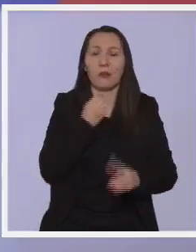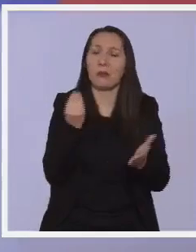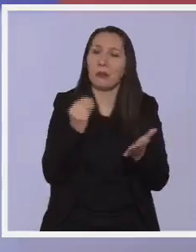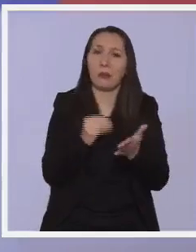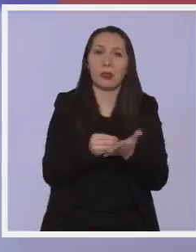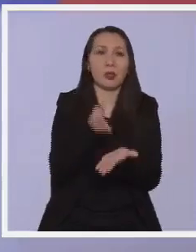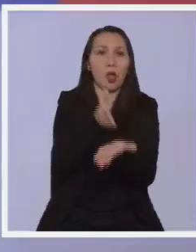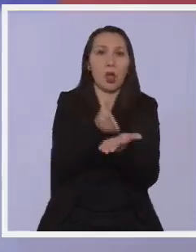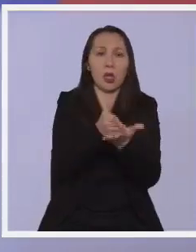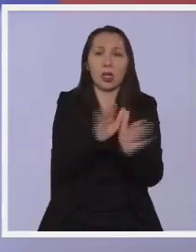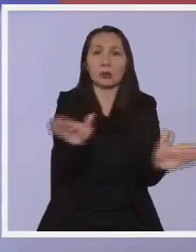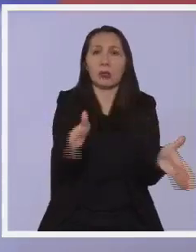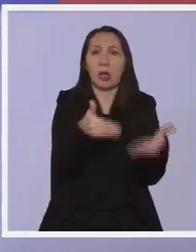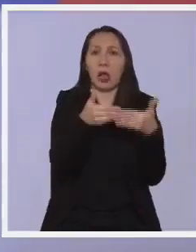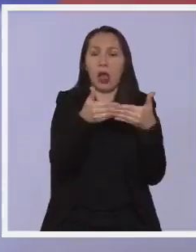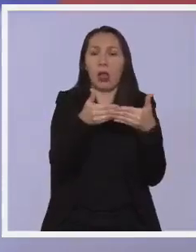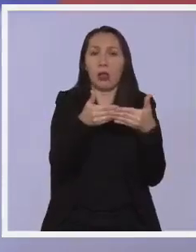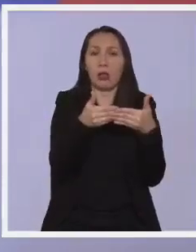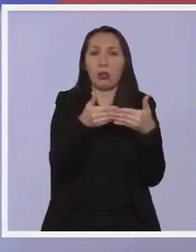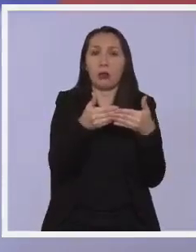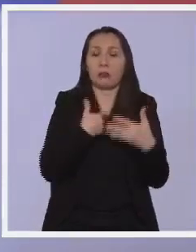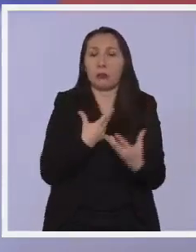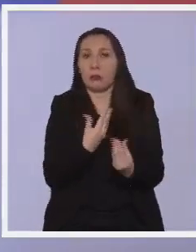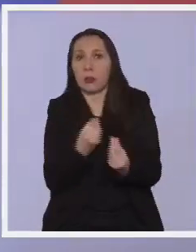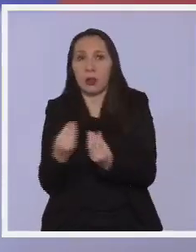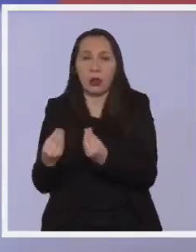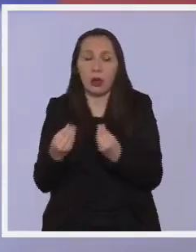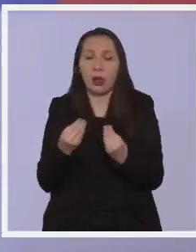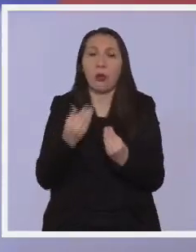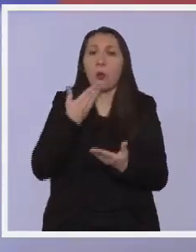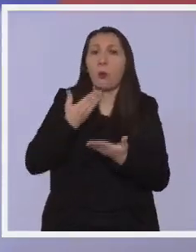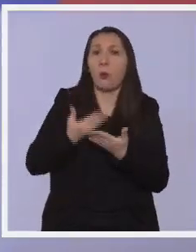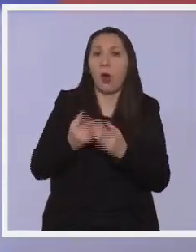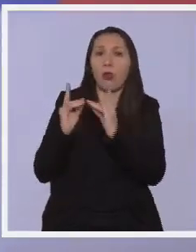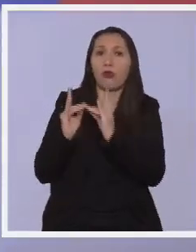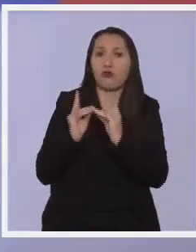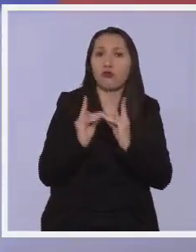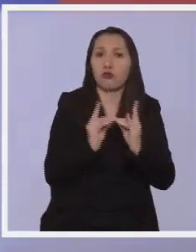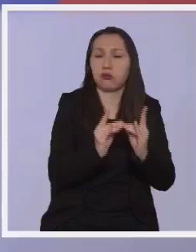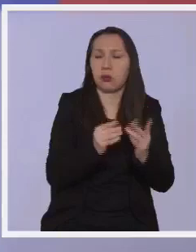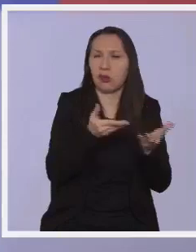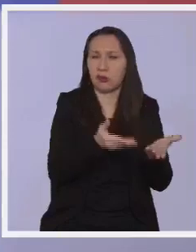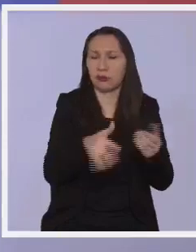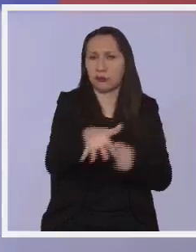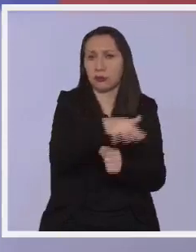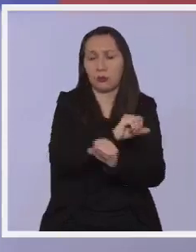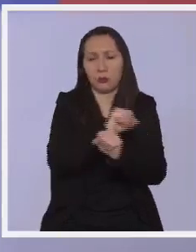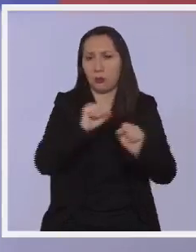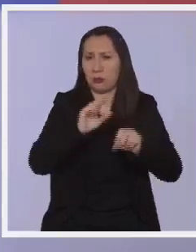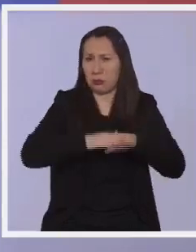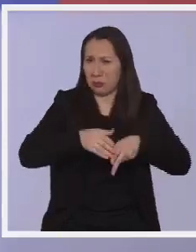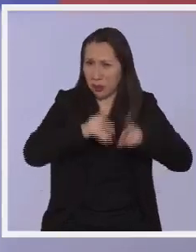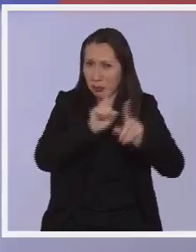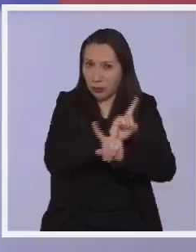más colegios cerrados por el temor que generan este tipo de actos. No lo podemos permitir.